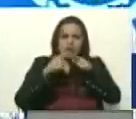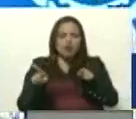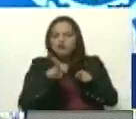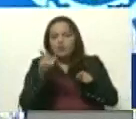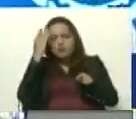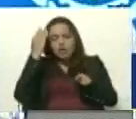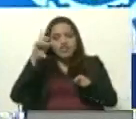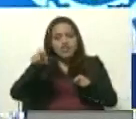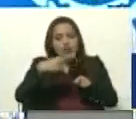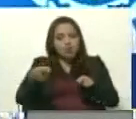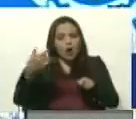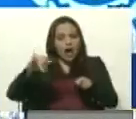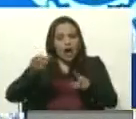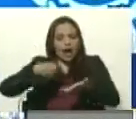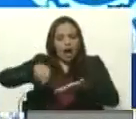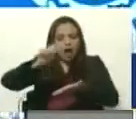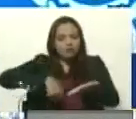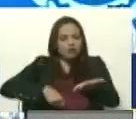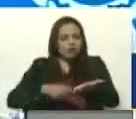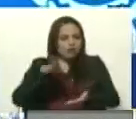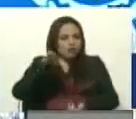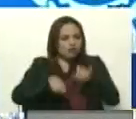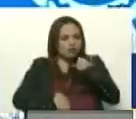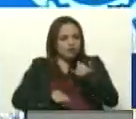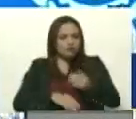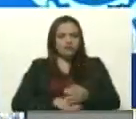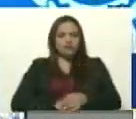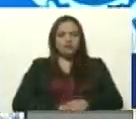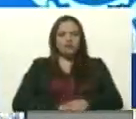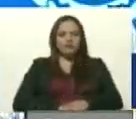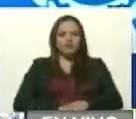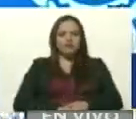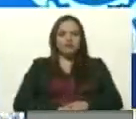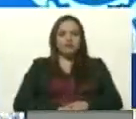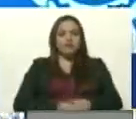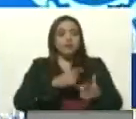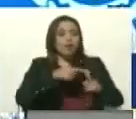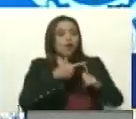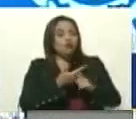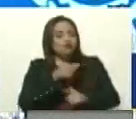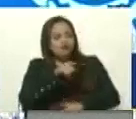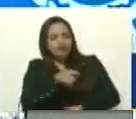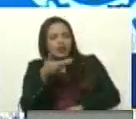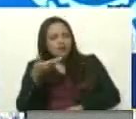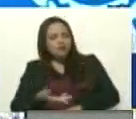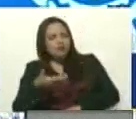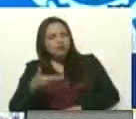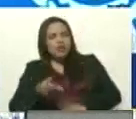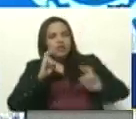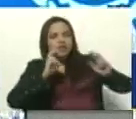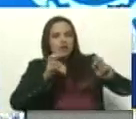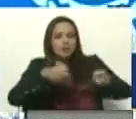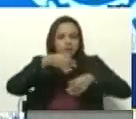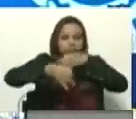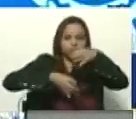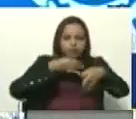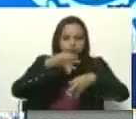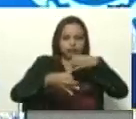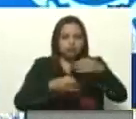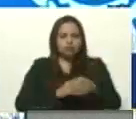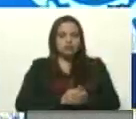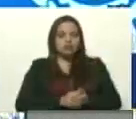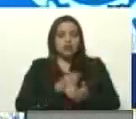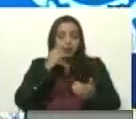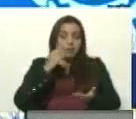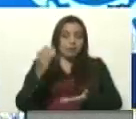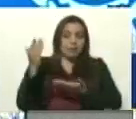habrá la celebración de una convención. Así que es muy importante este tema que estamos abordando acá, lo estamos